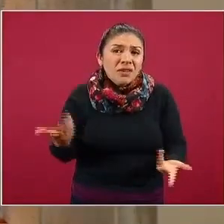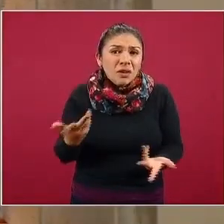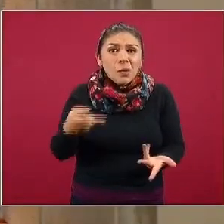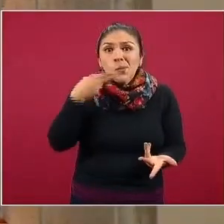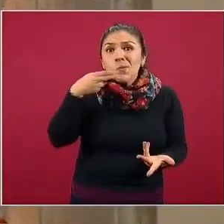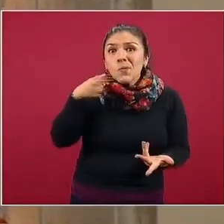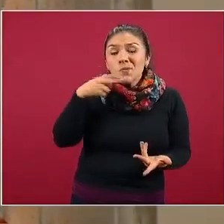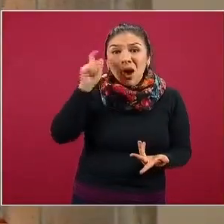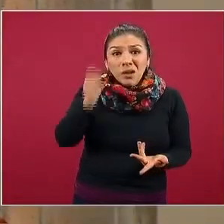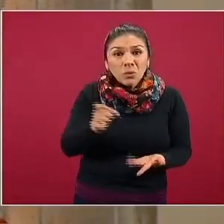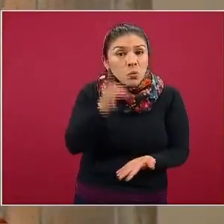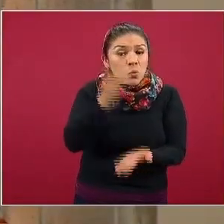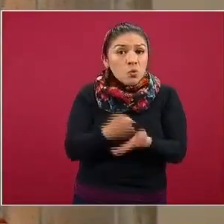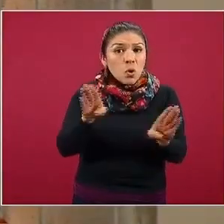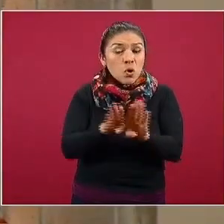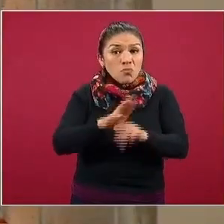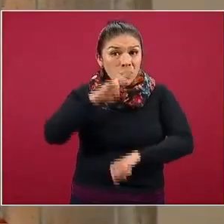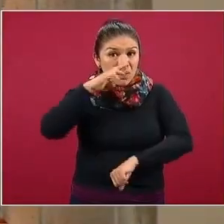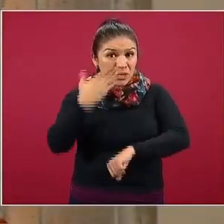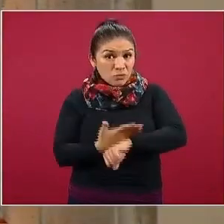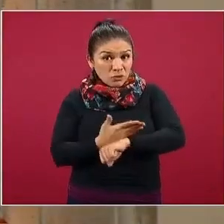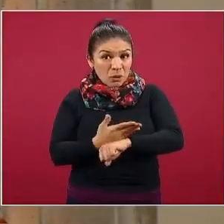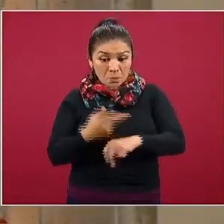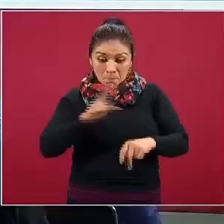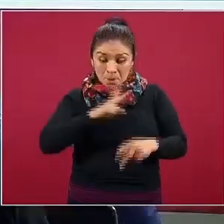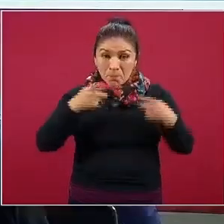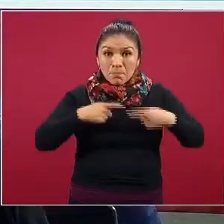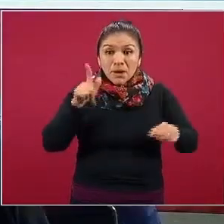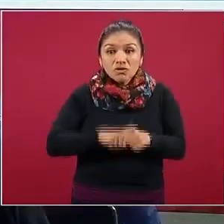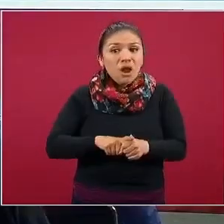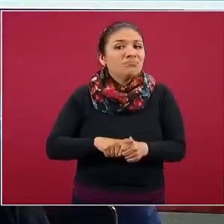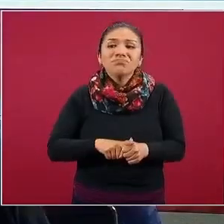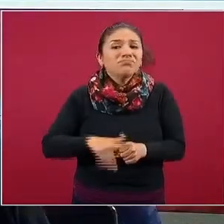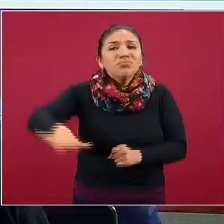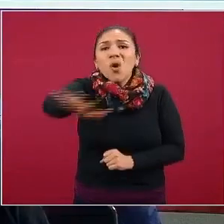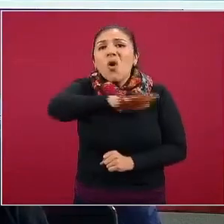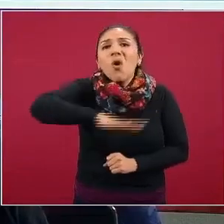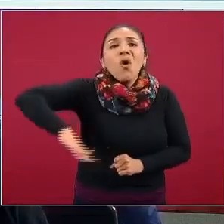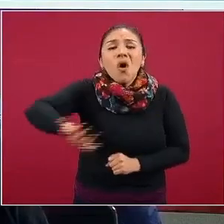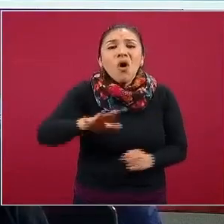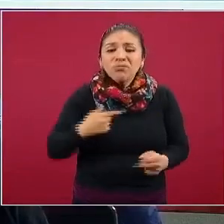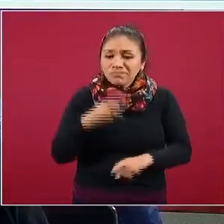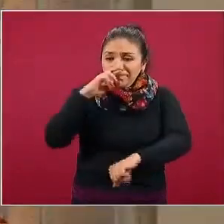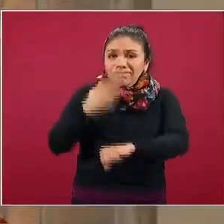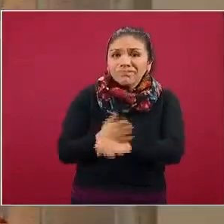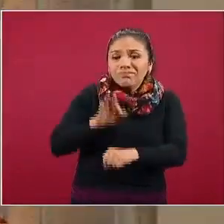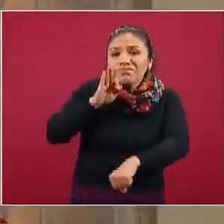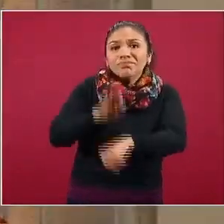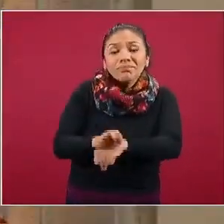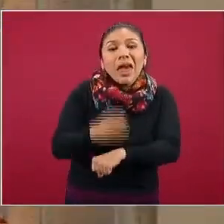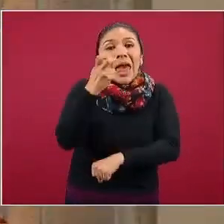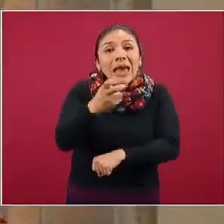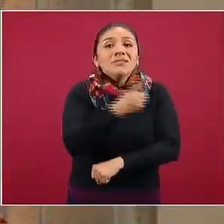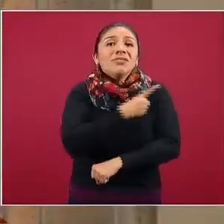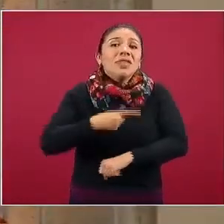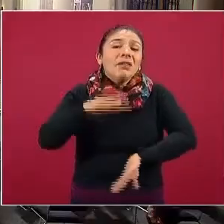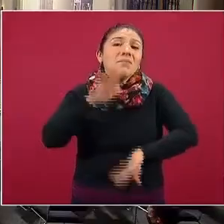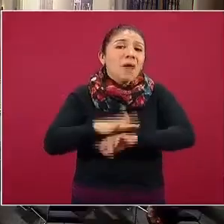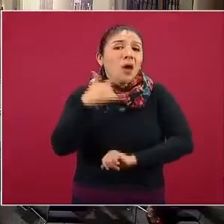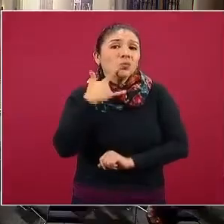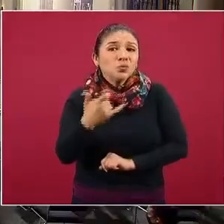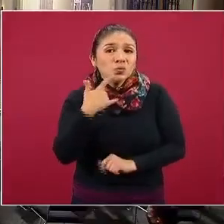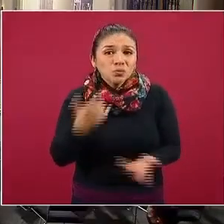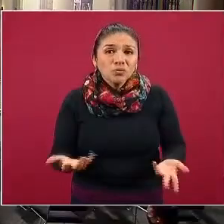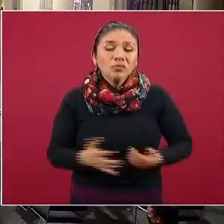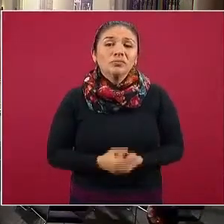no es algo que nada más es de responsabilidad individual, sino colectiva, y sobre eso tenemos que trabajar. La que sigue.